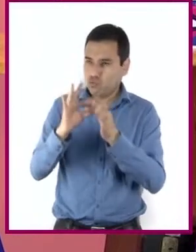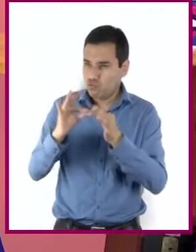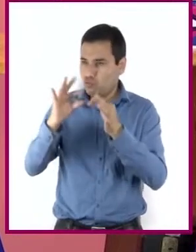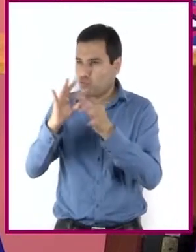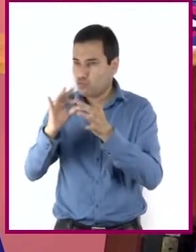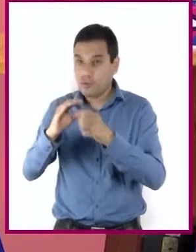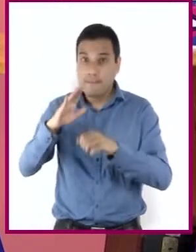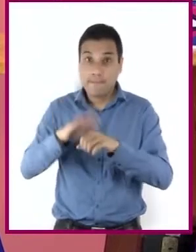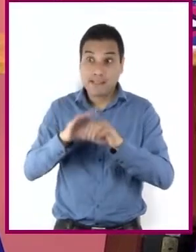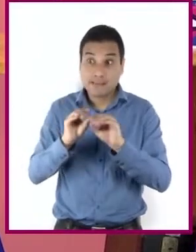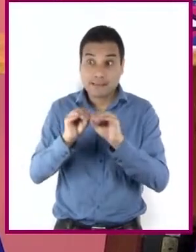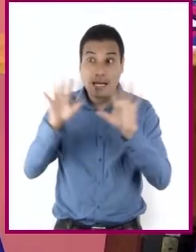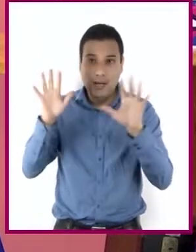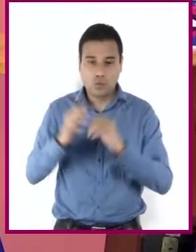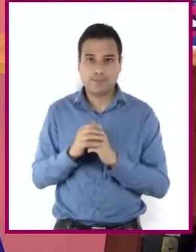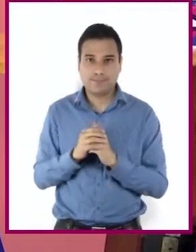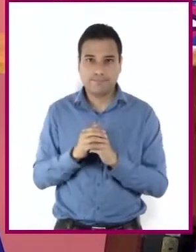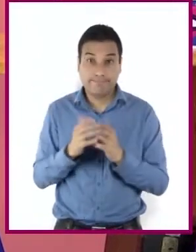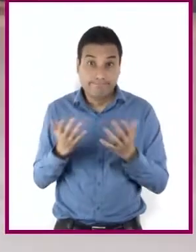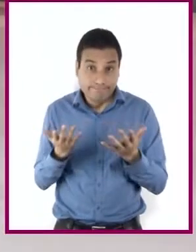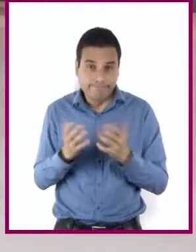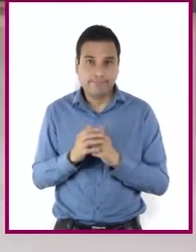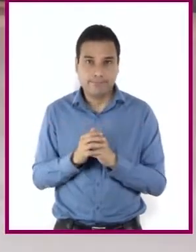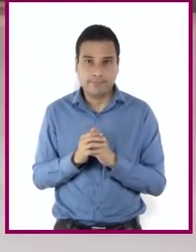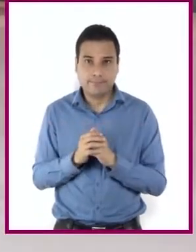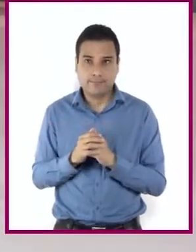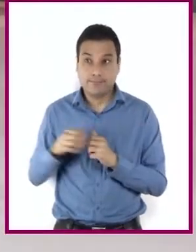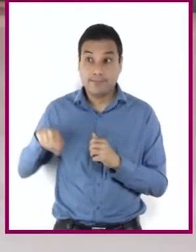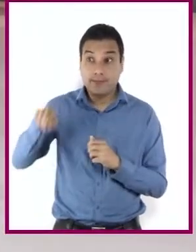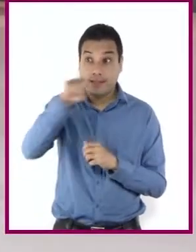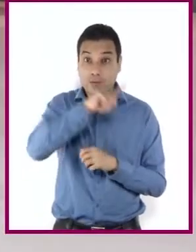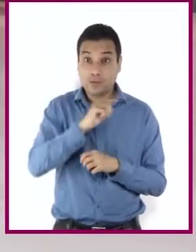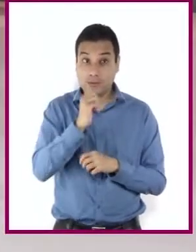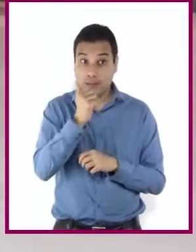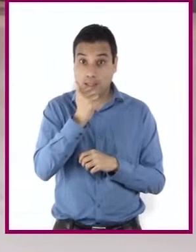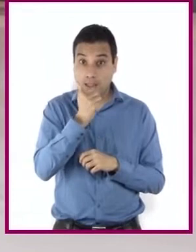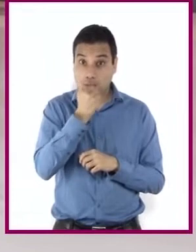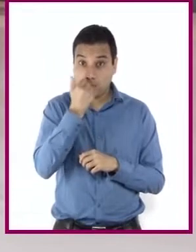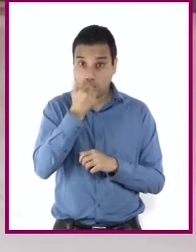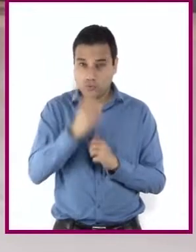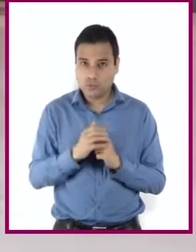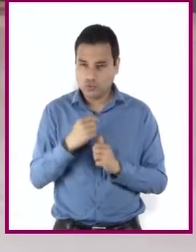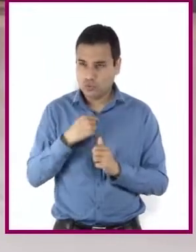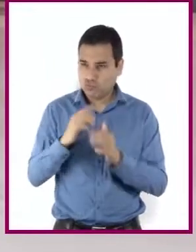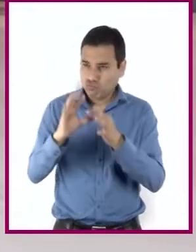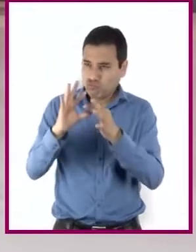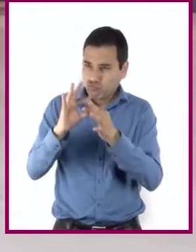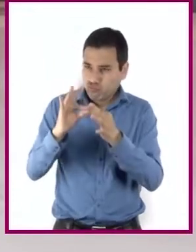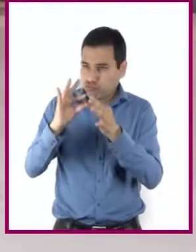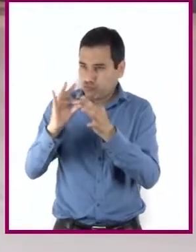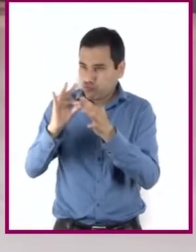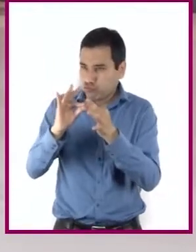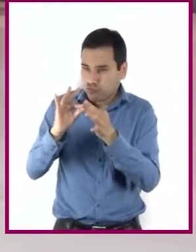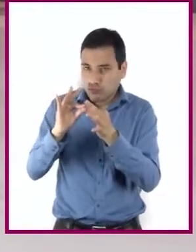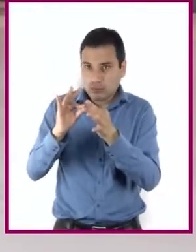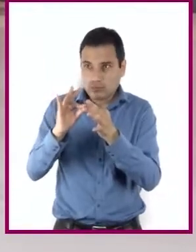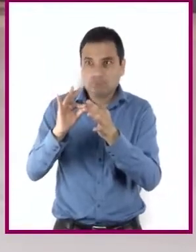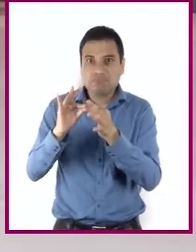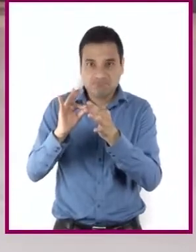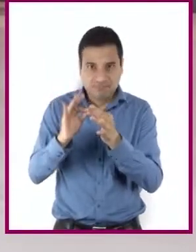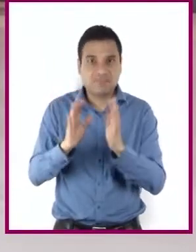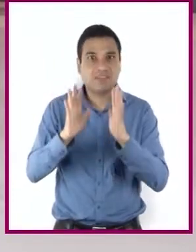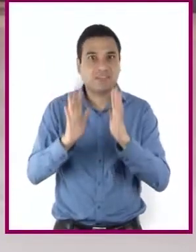Hice que lo revisaran, pero ahora con la nueva forma en la que expliqué, y en esta ocasión tuve mejores